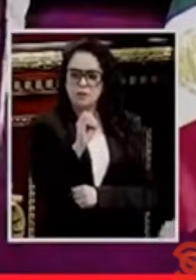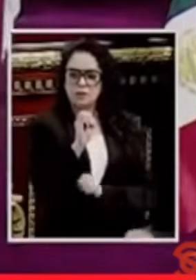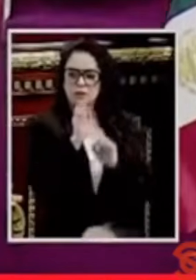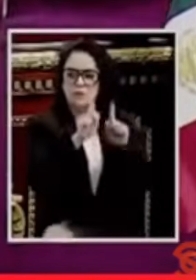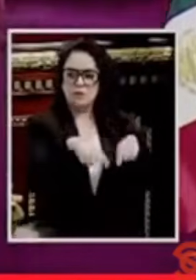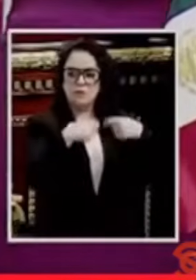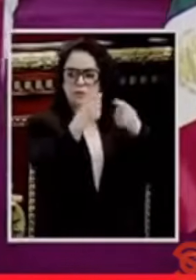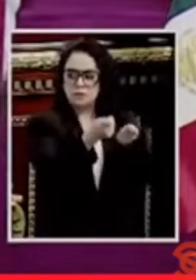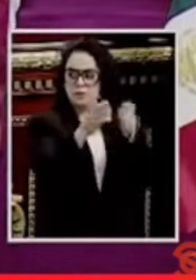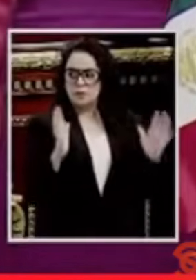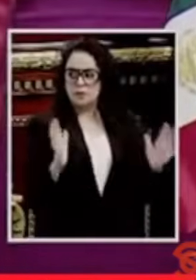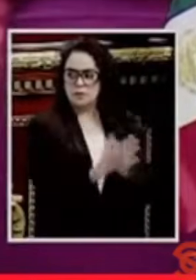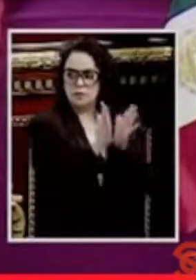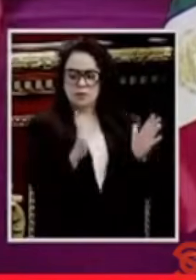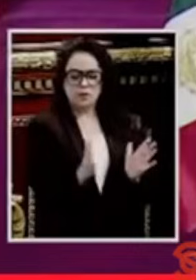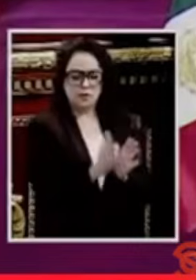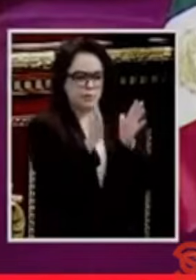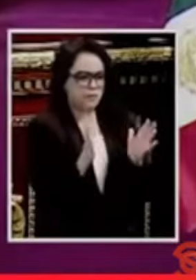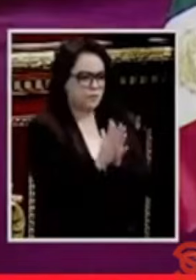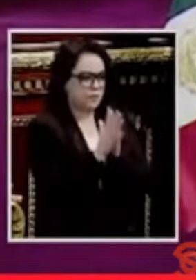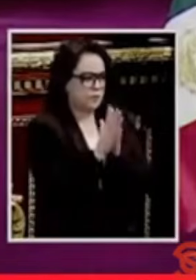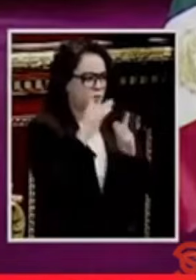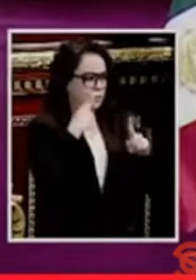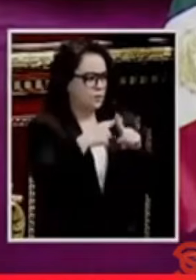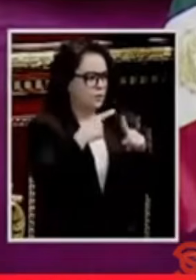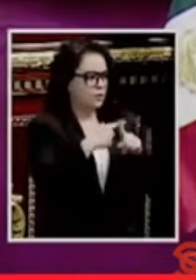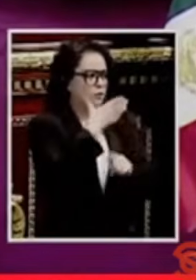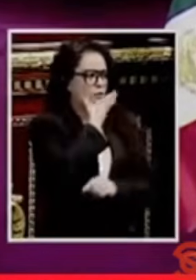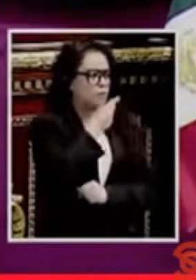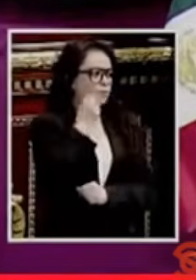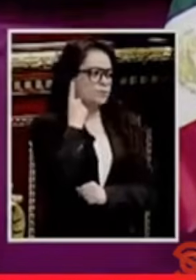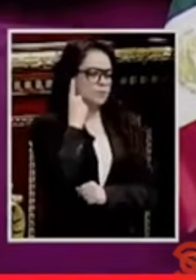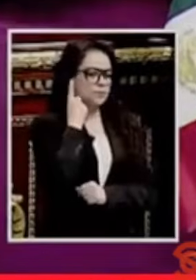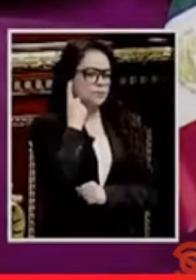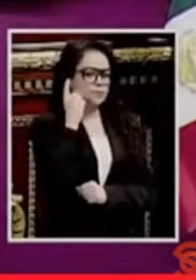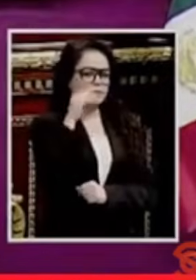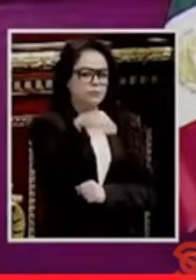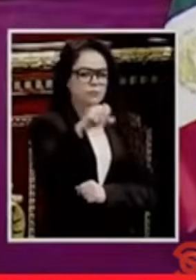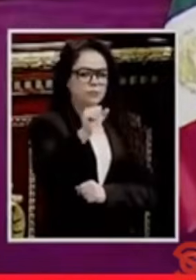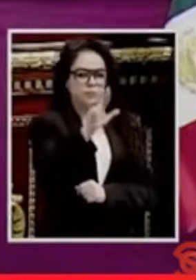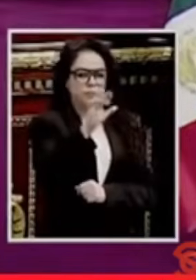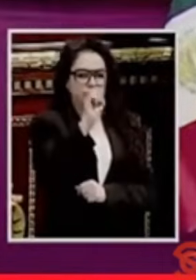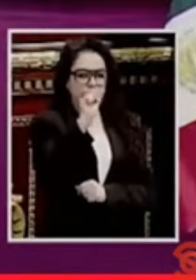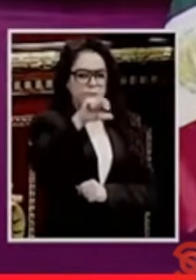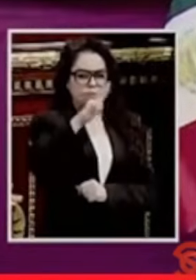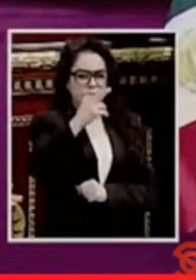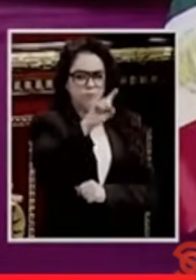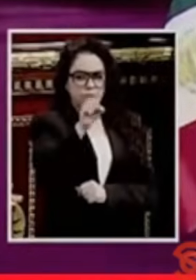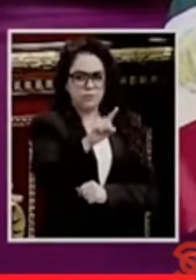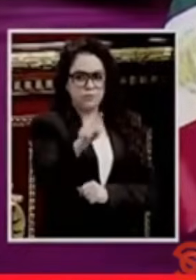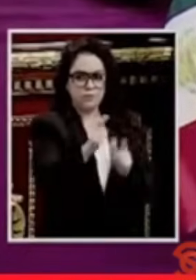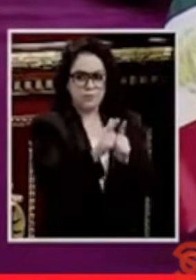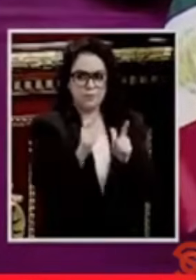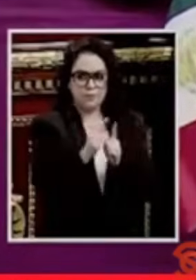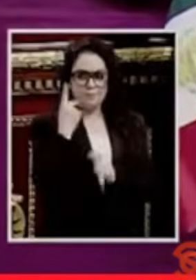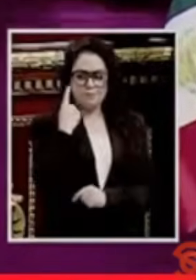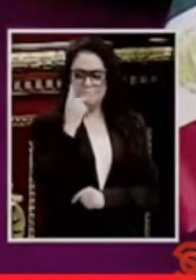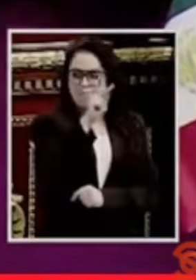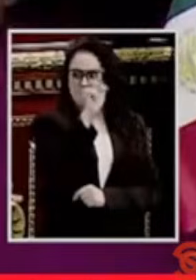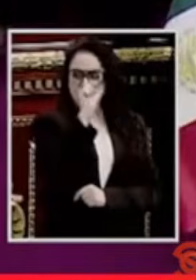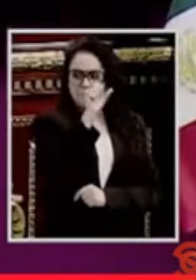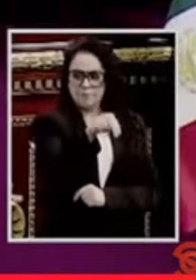decir ante lo dicho por la presidenta? ¿Qué queda por decir ante las imágenes? ¿Qué queda por decir ante